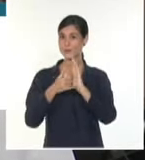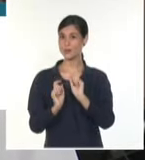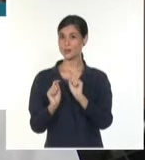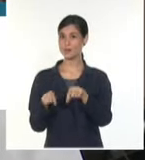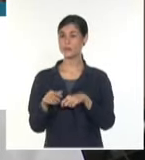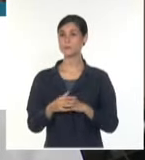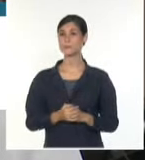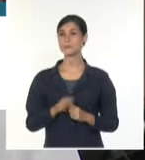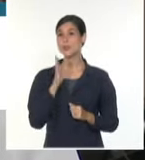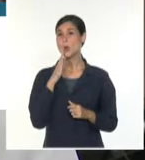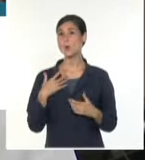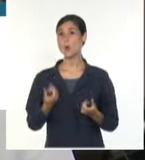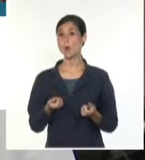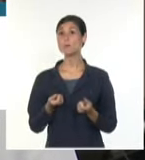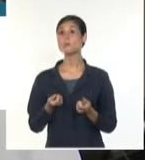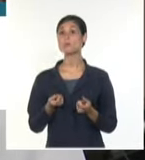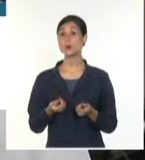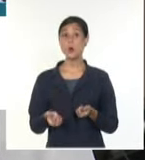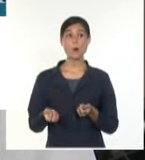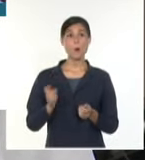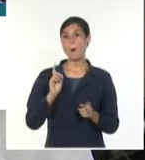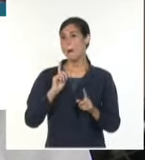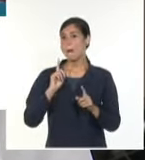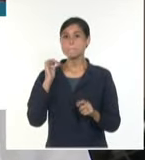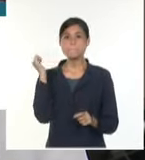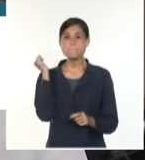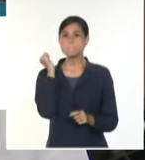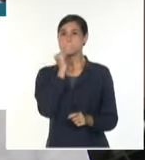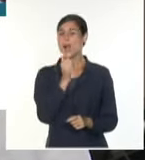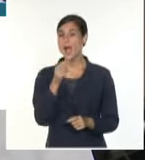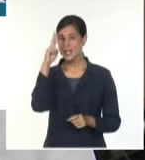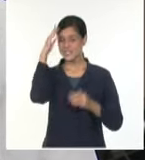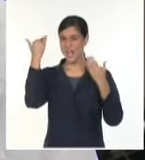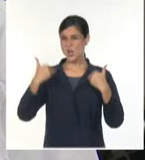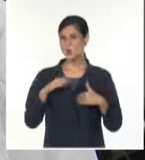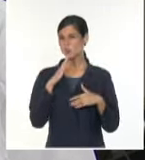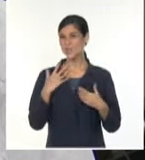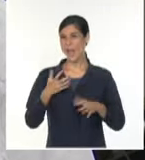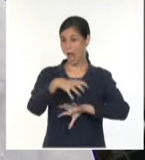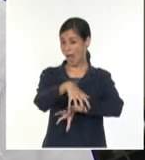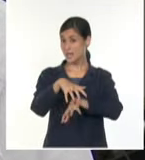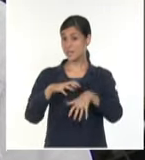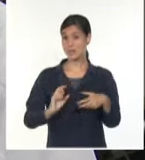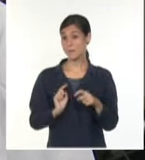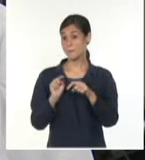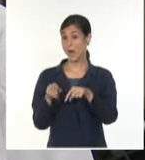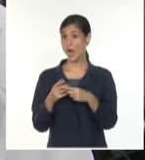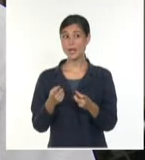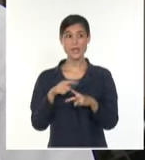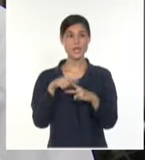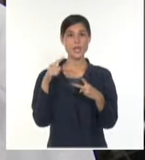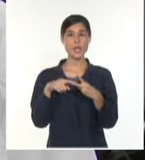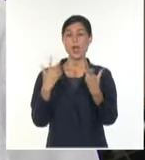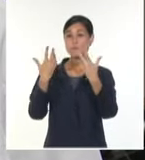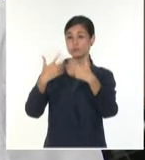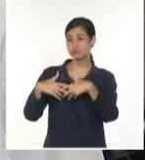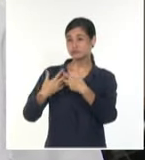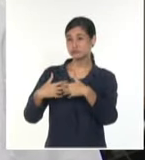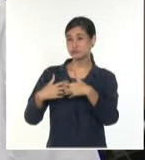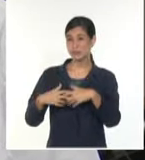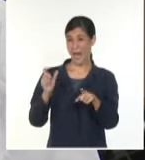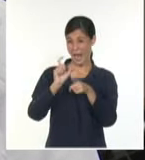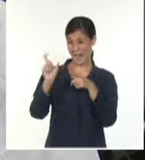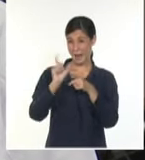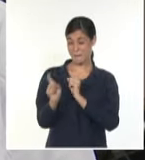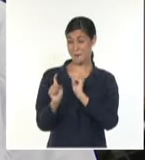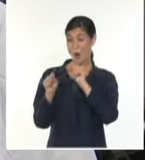biotecnología agropecuaria para producir más grano, para tener más salud en los animales, para mejorar la eficiencia de nuestras industrias en el campo. Y